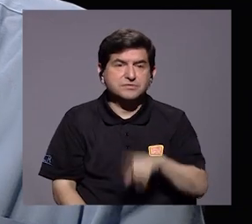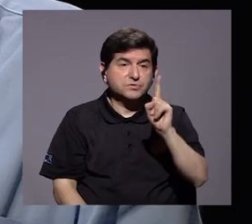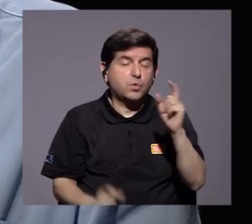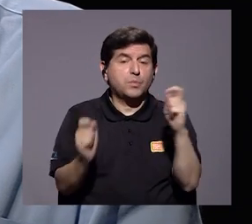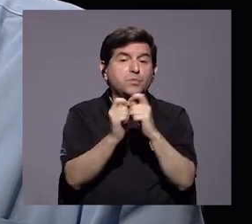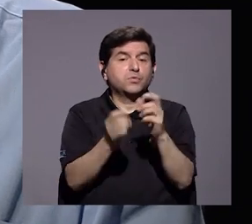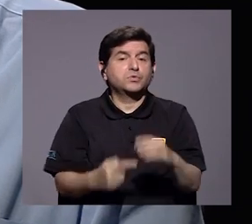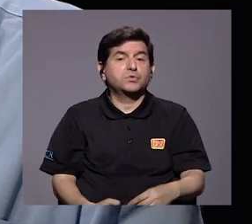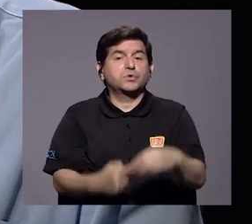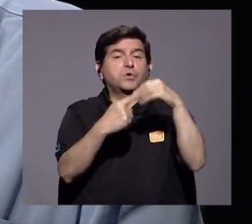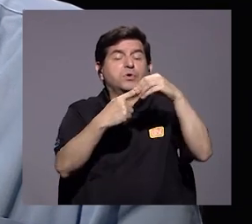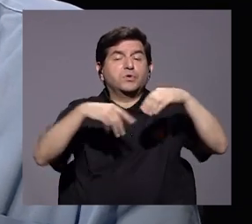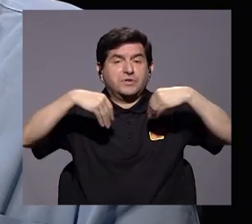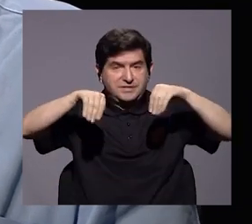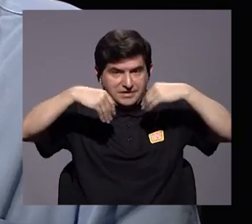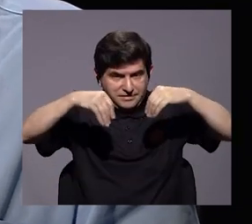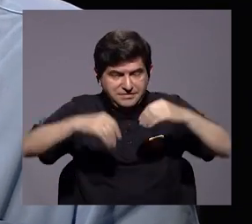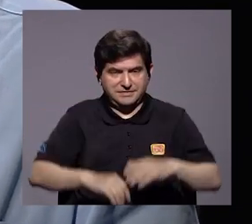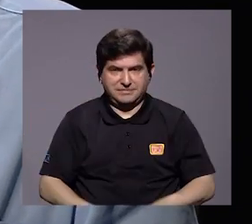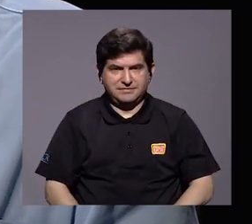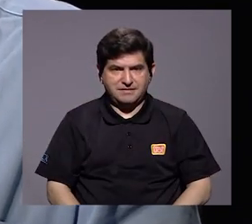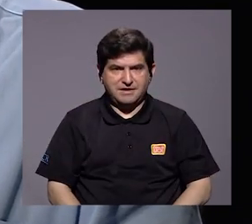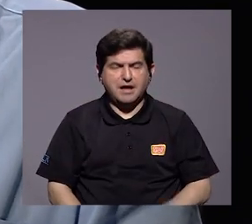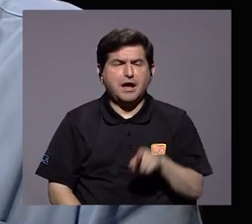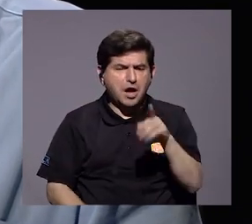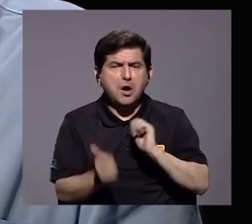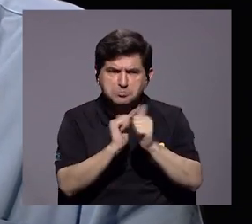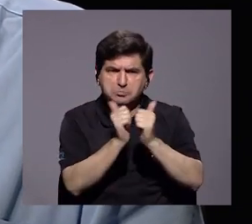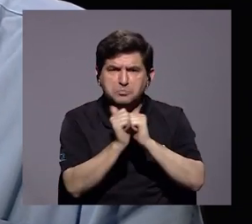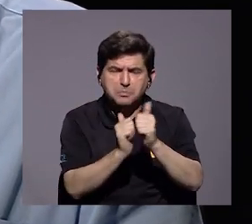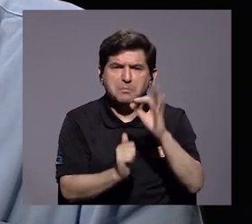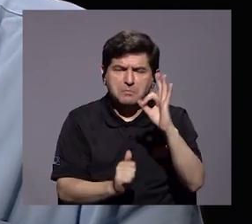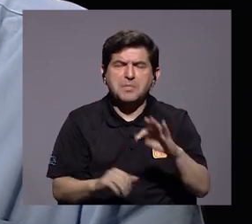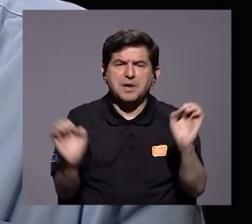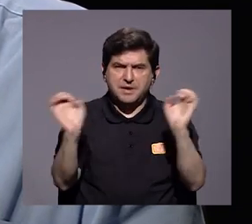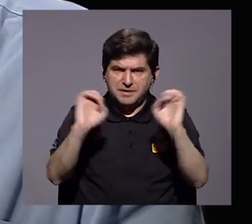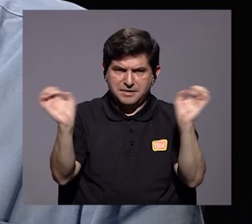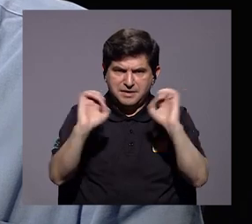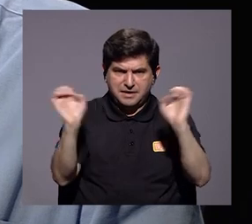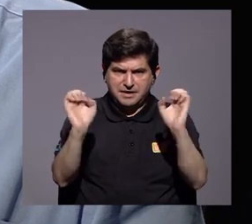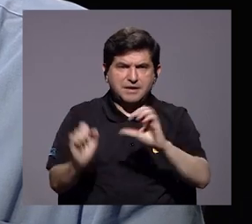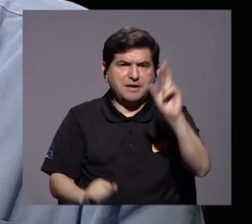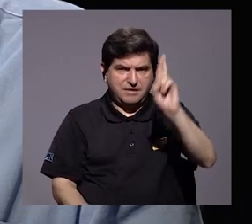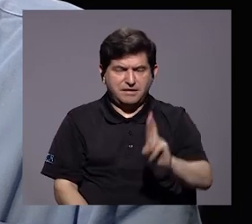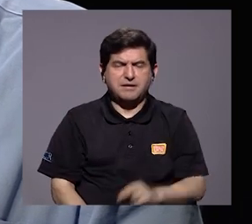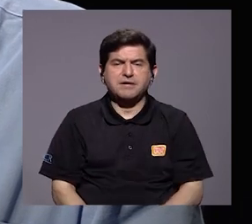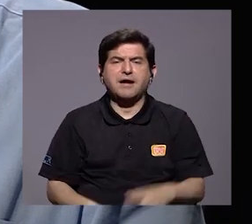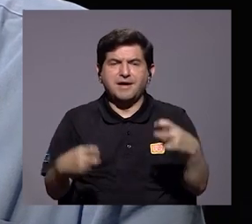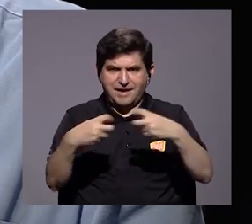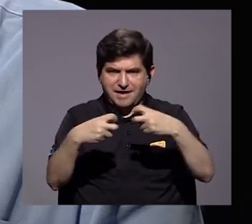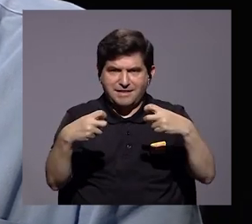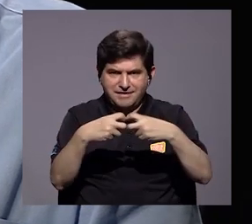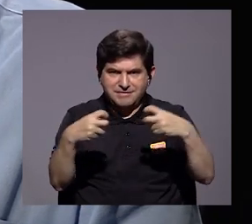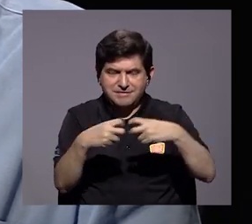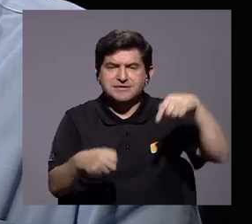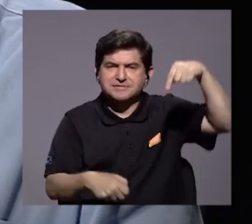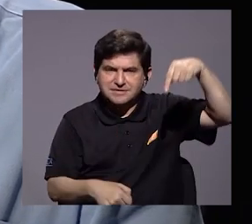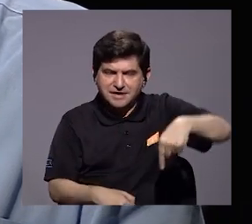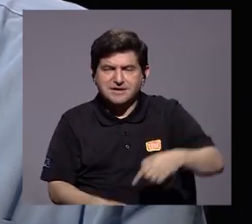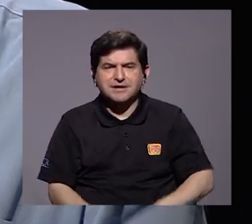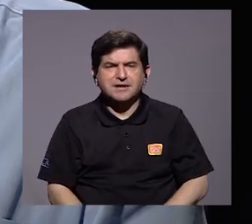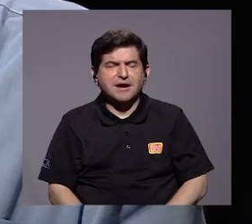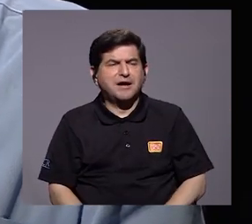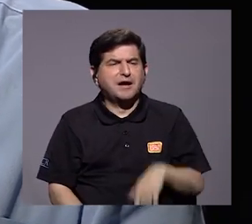puntos principales de venta era precisamente la competitividad de la energía en costa rica de la electricidad en costa rica el